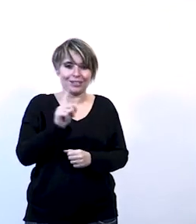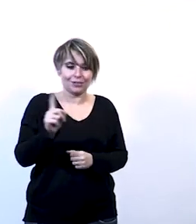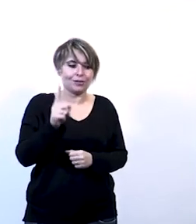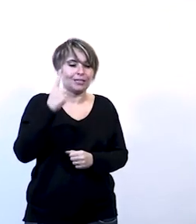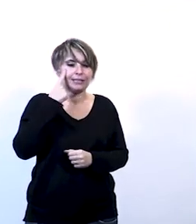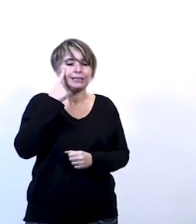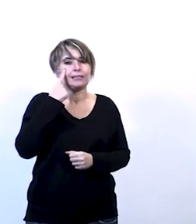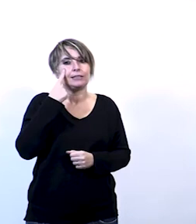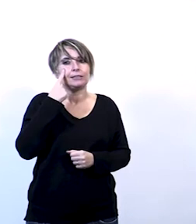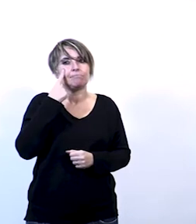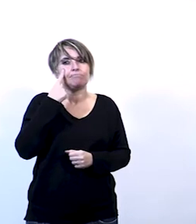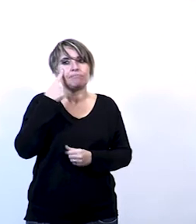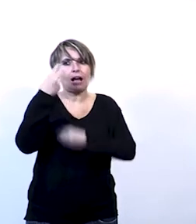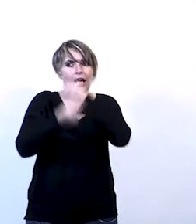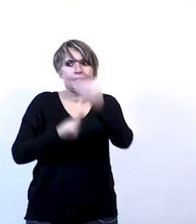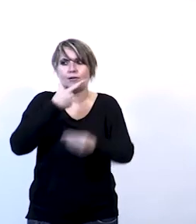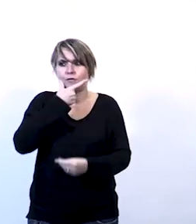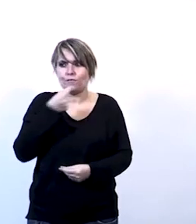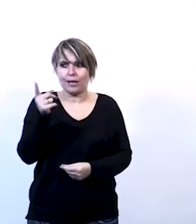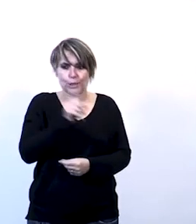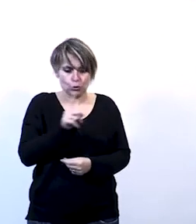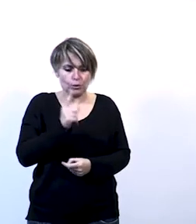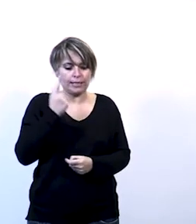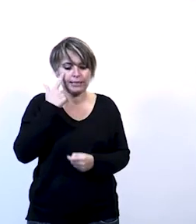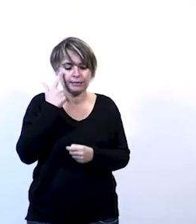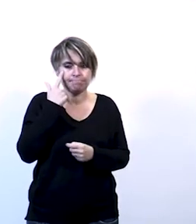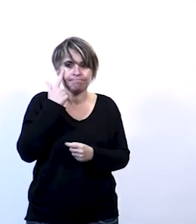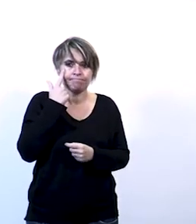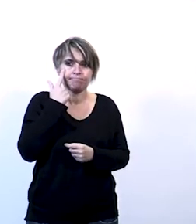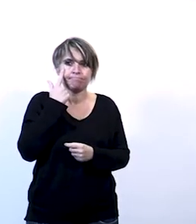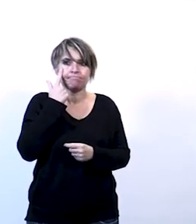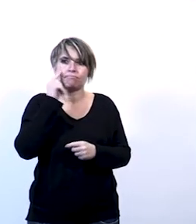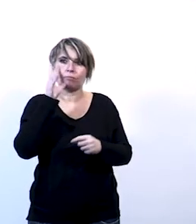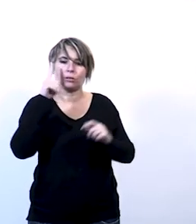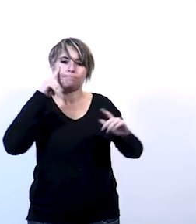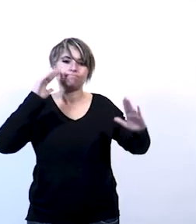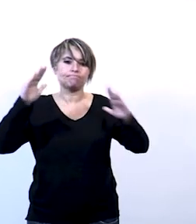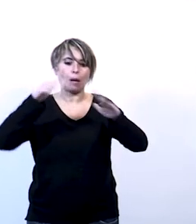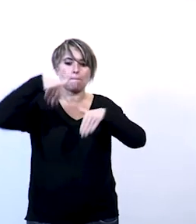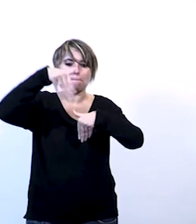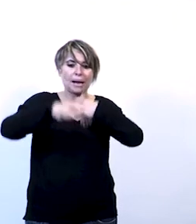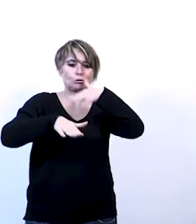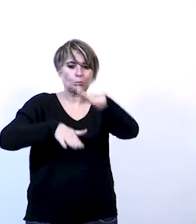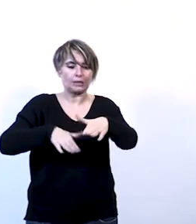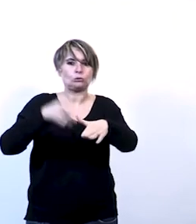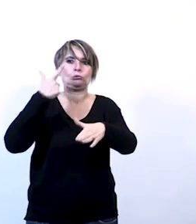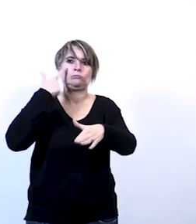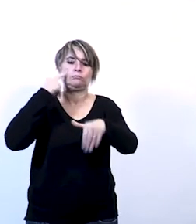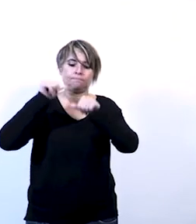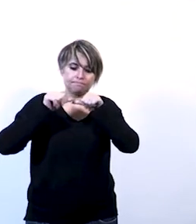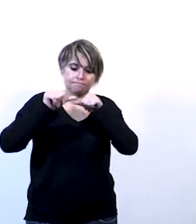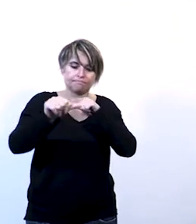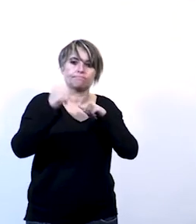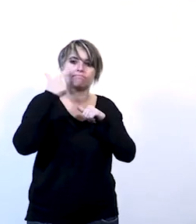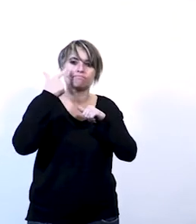no es nada fácil hacerlo, pero lo están haciendo. Y últimamente yo creo que han dado pasos más adelante para